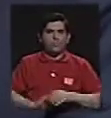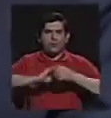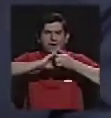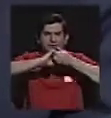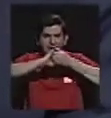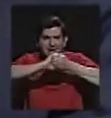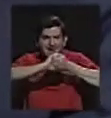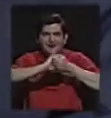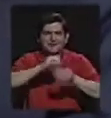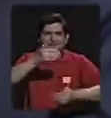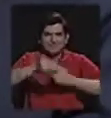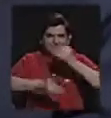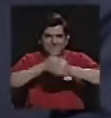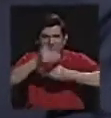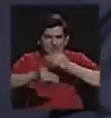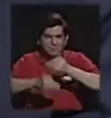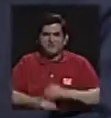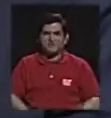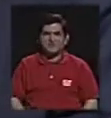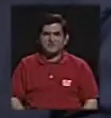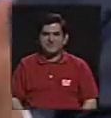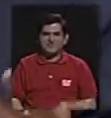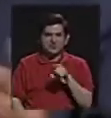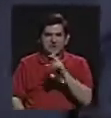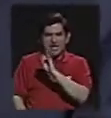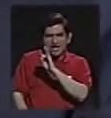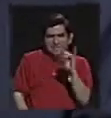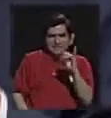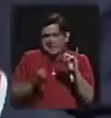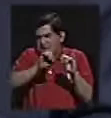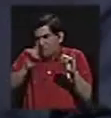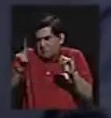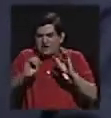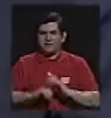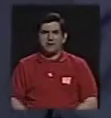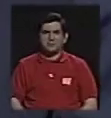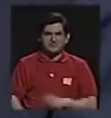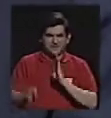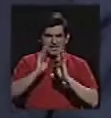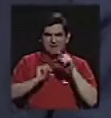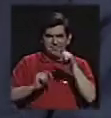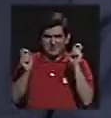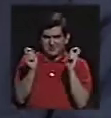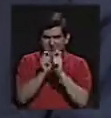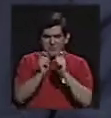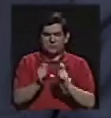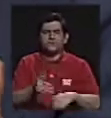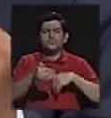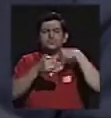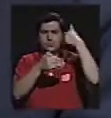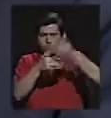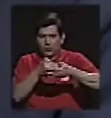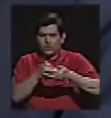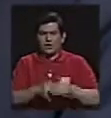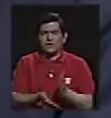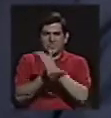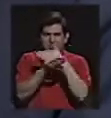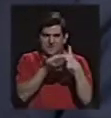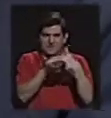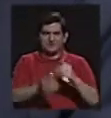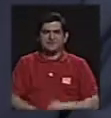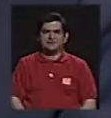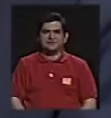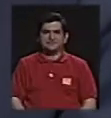un determinado espectro de la izquierda o la derecha, para hablar más de eso lo haremos en el siguiente